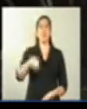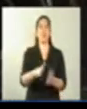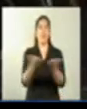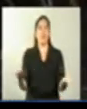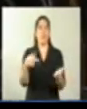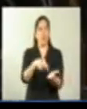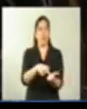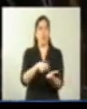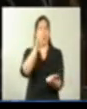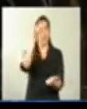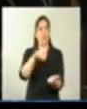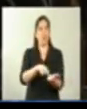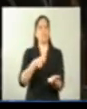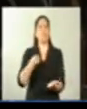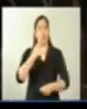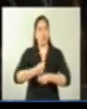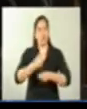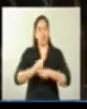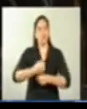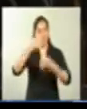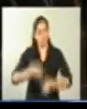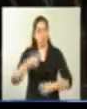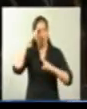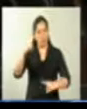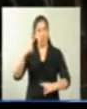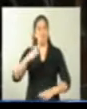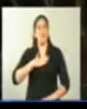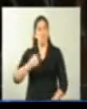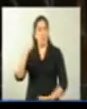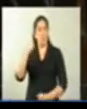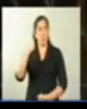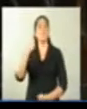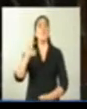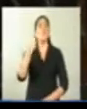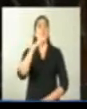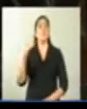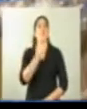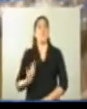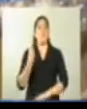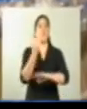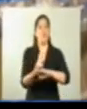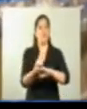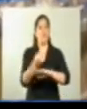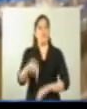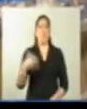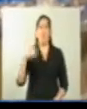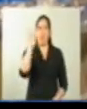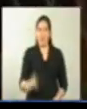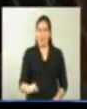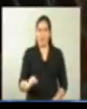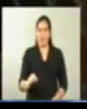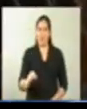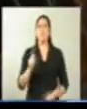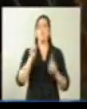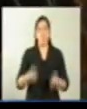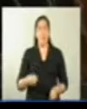evangelios desempeñar con lealtad y patriotismo el cargo de vicepresidenta de la Nación Argentina y